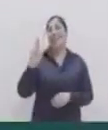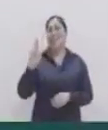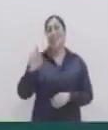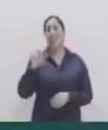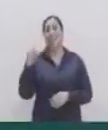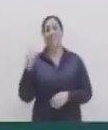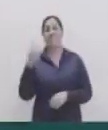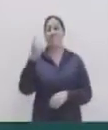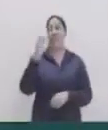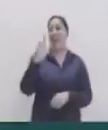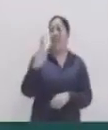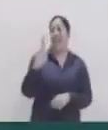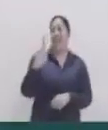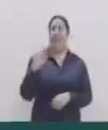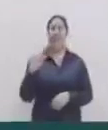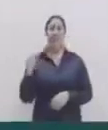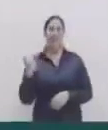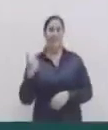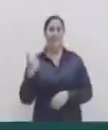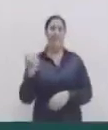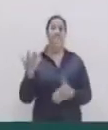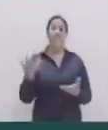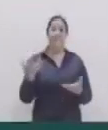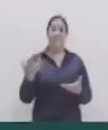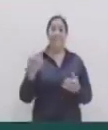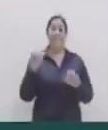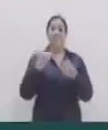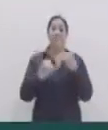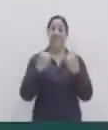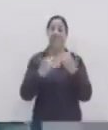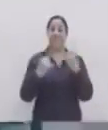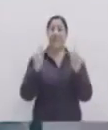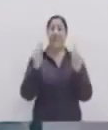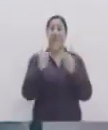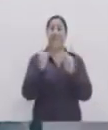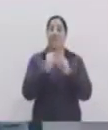Nadar. Acá termina en ar, er,